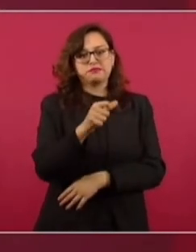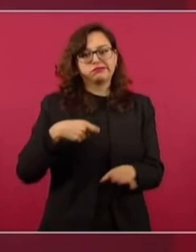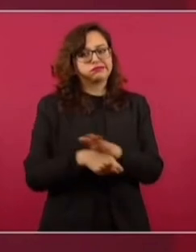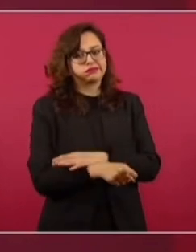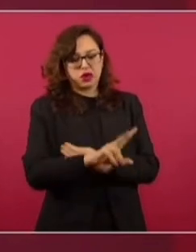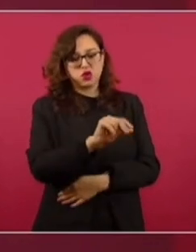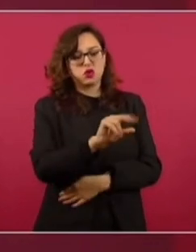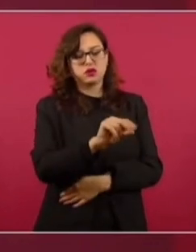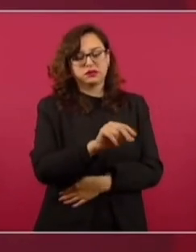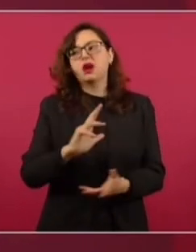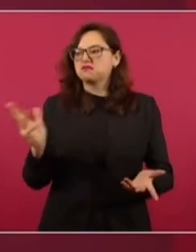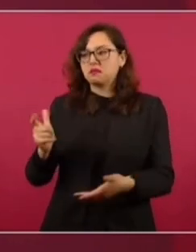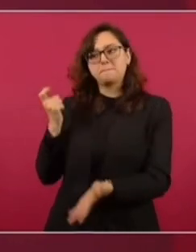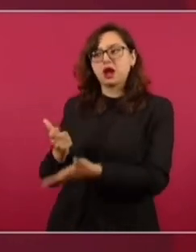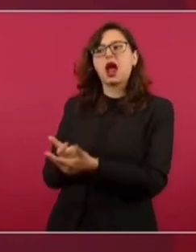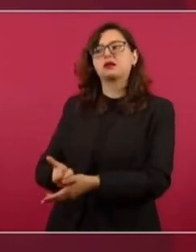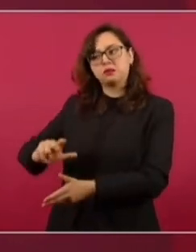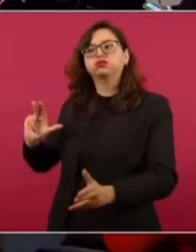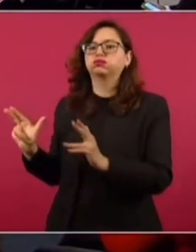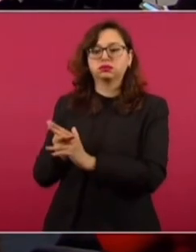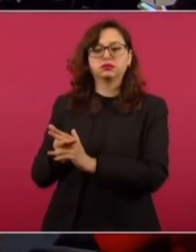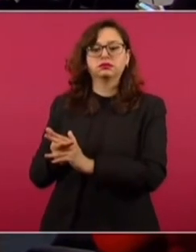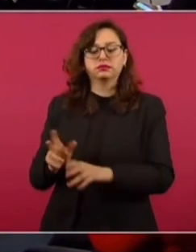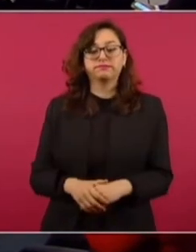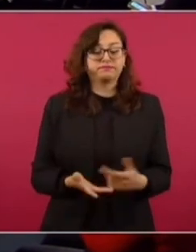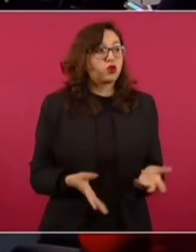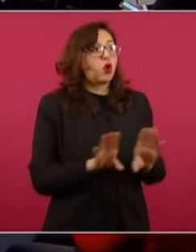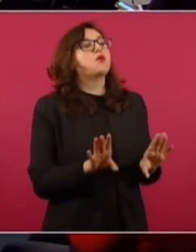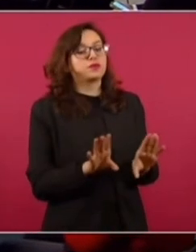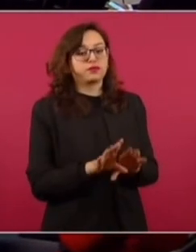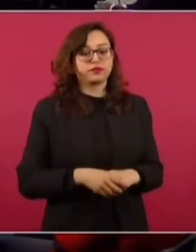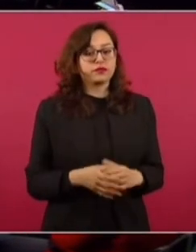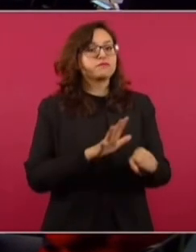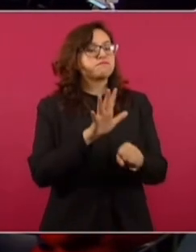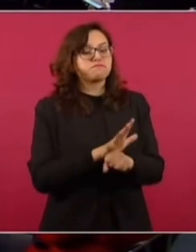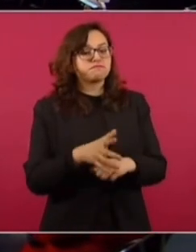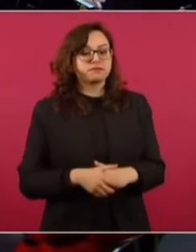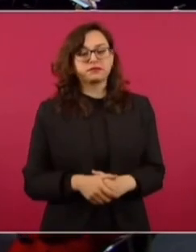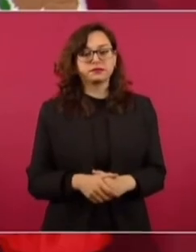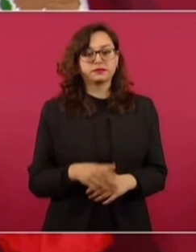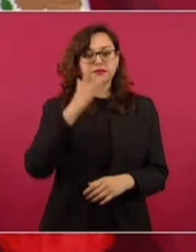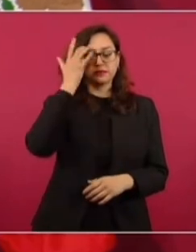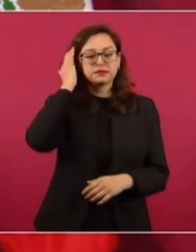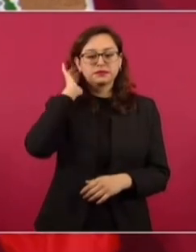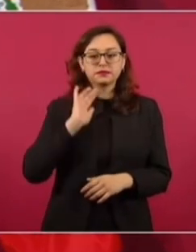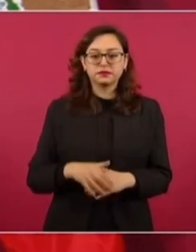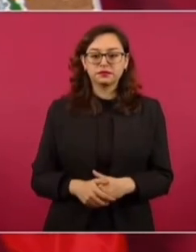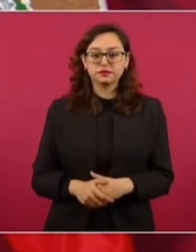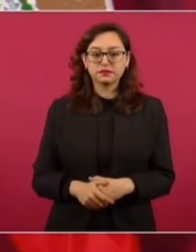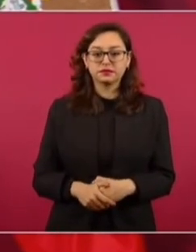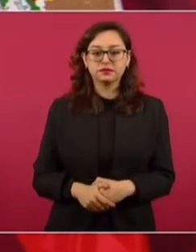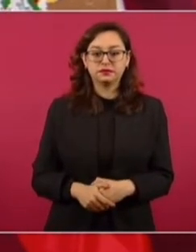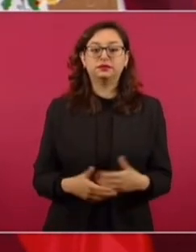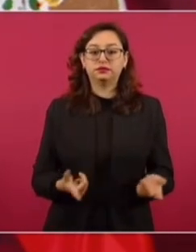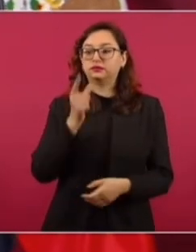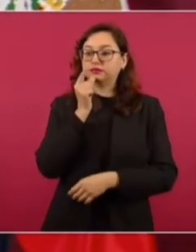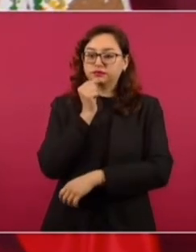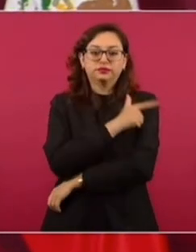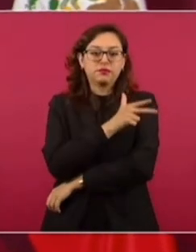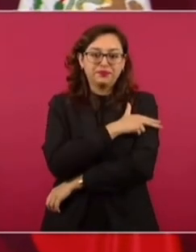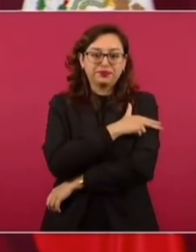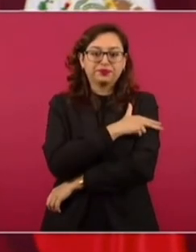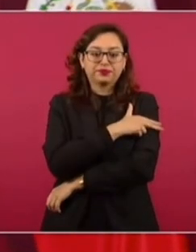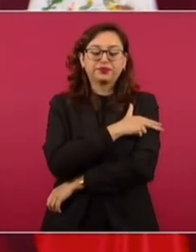moches. Y estamos viendo eso. ¿Cómo se va a enfrentar, presidente? ¿Cuáles son las acciones concretas? La policía, precisamente, la Guardia